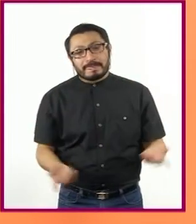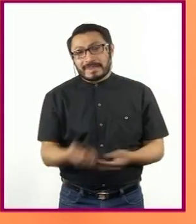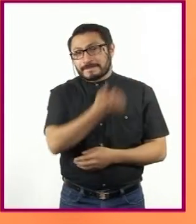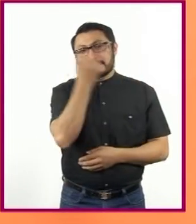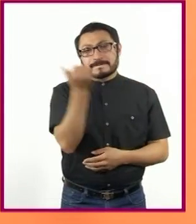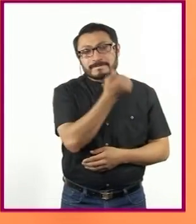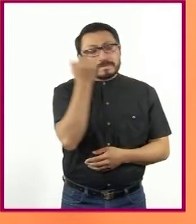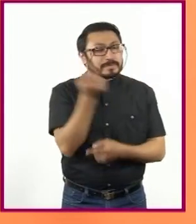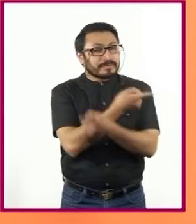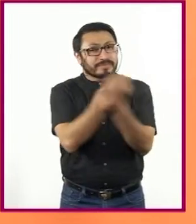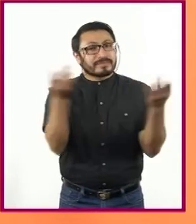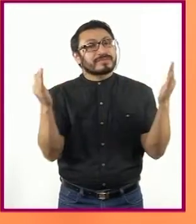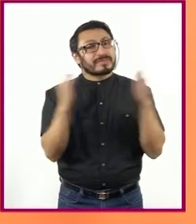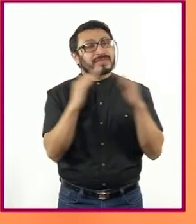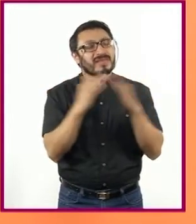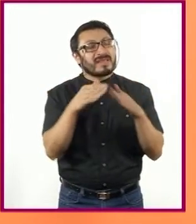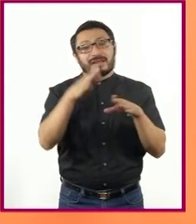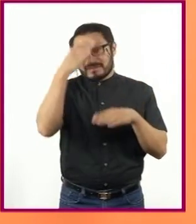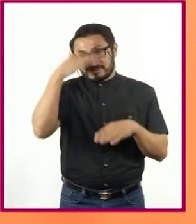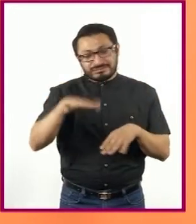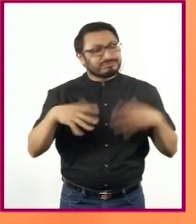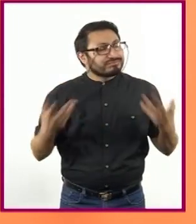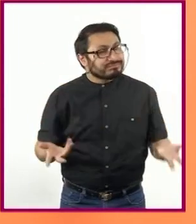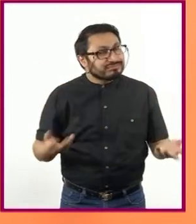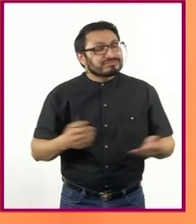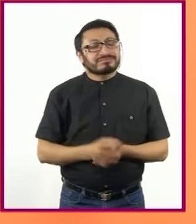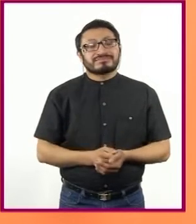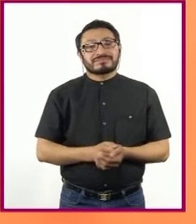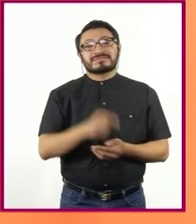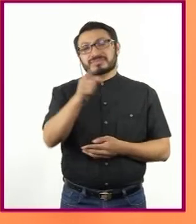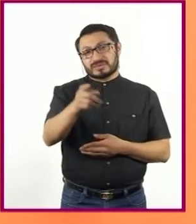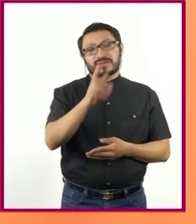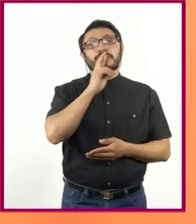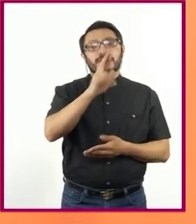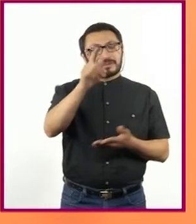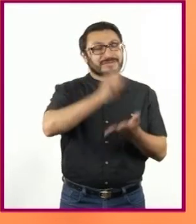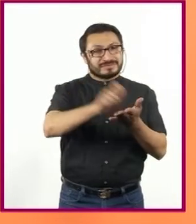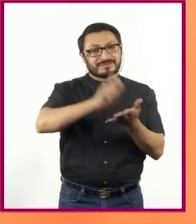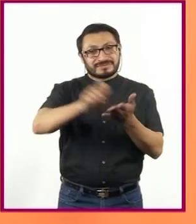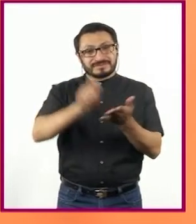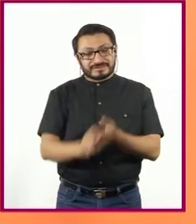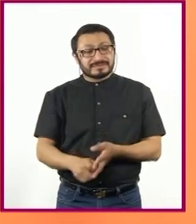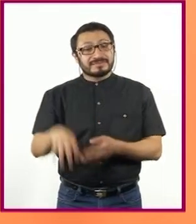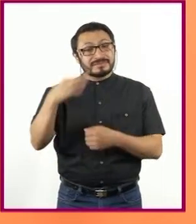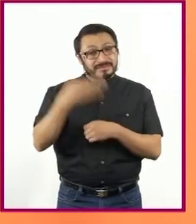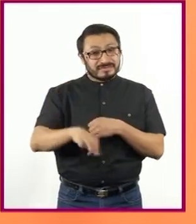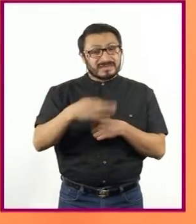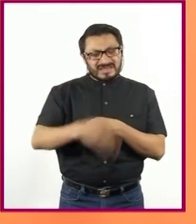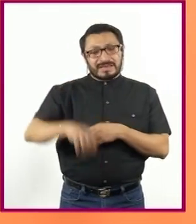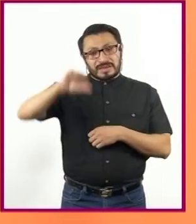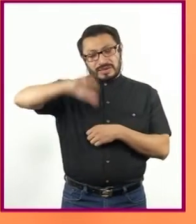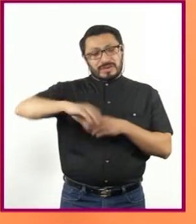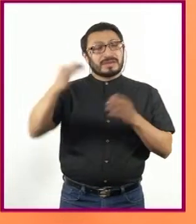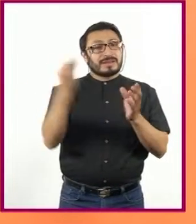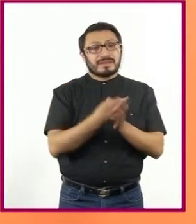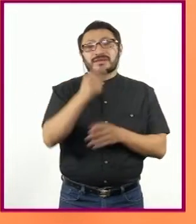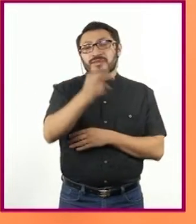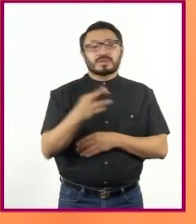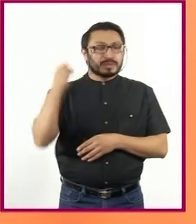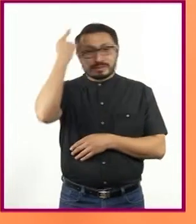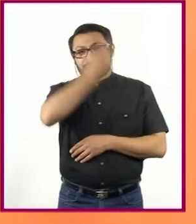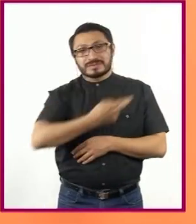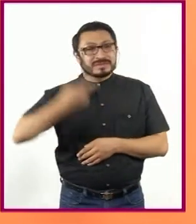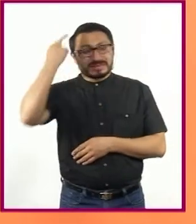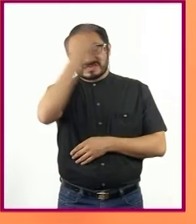Alumnas y alumnos en casa, ¿ya lo saben? Registren sus respuestas, pues durante la sesión podrán corroborarlas